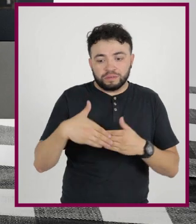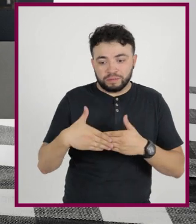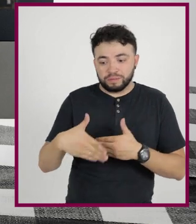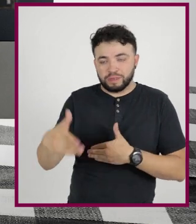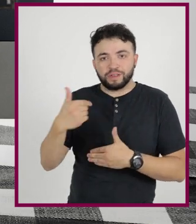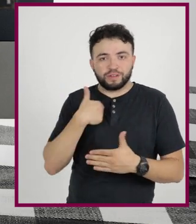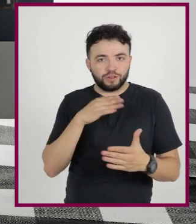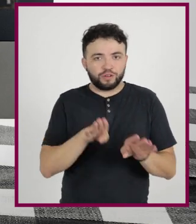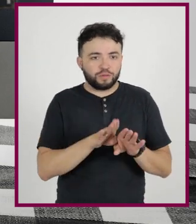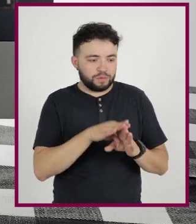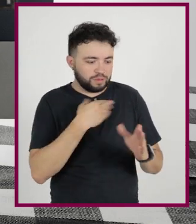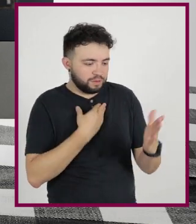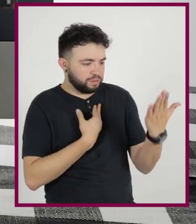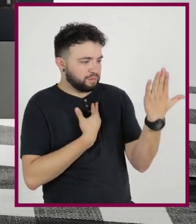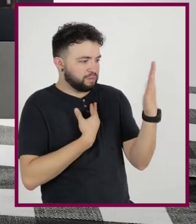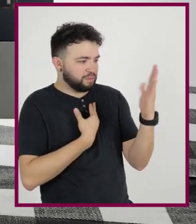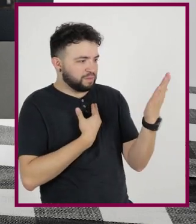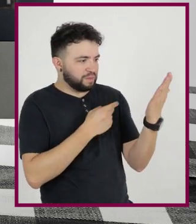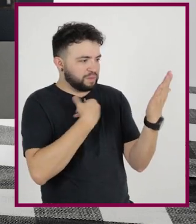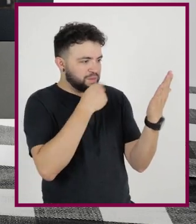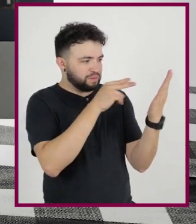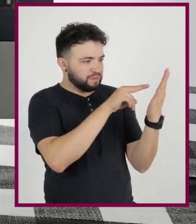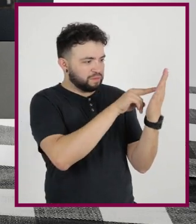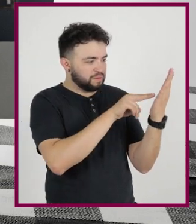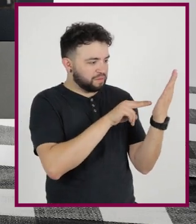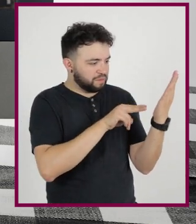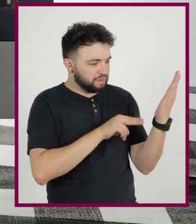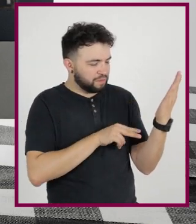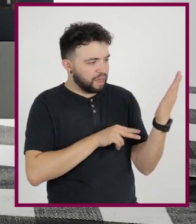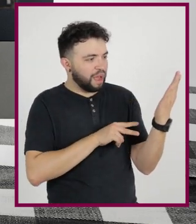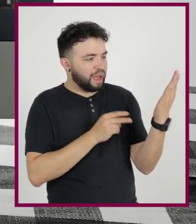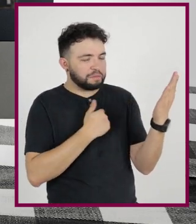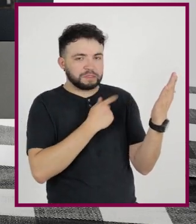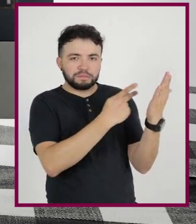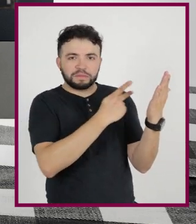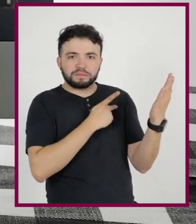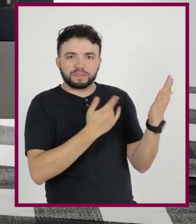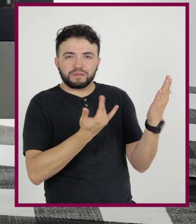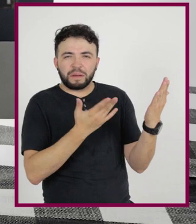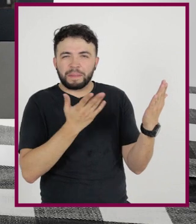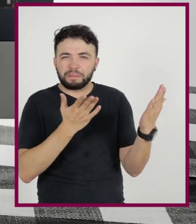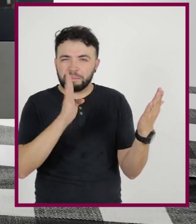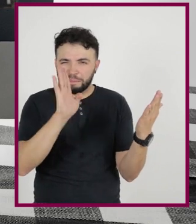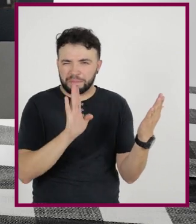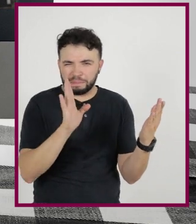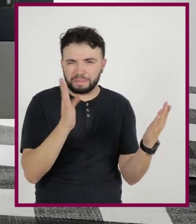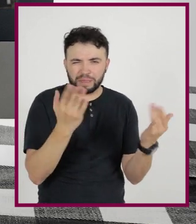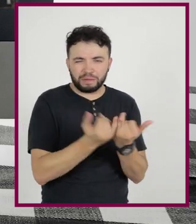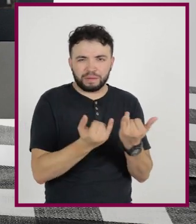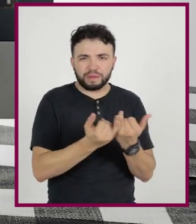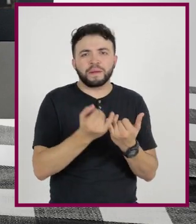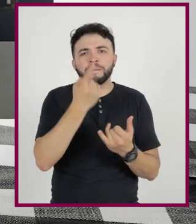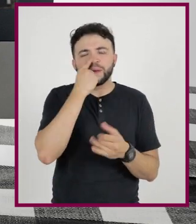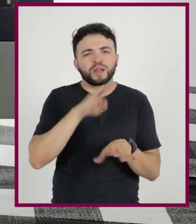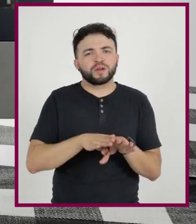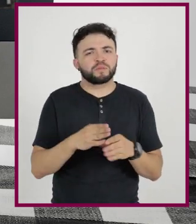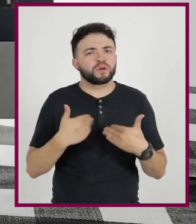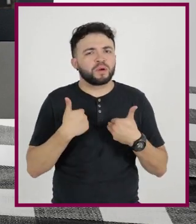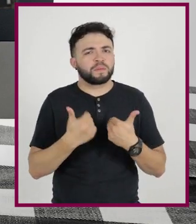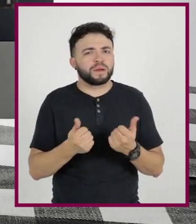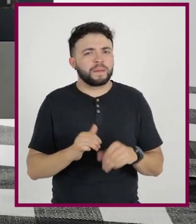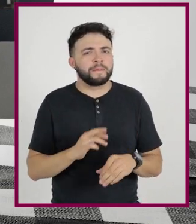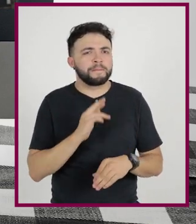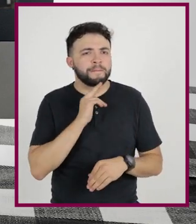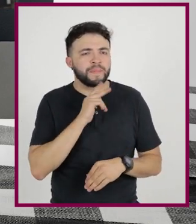A partir de reflejarnos en el texto que estamos leyendo. Entonces, básicamente sería, pues,